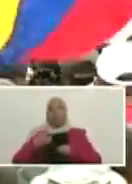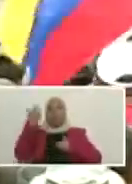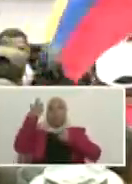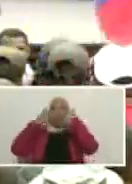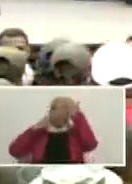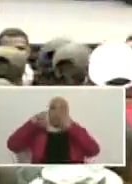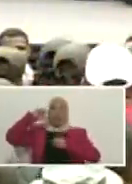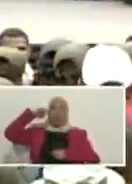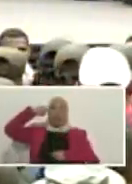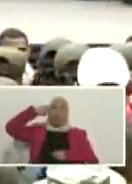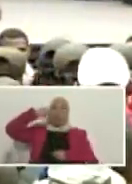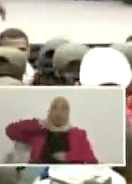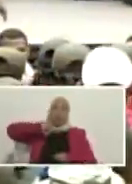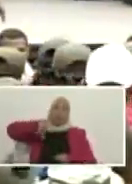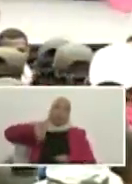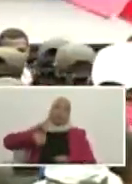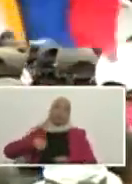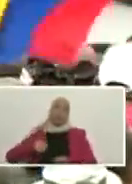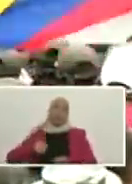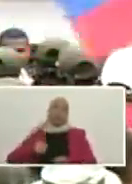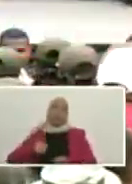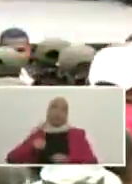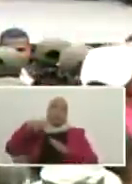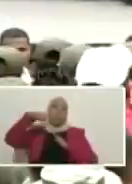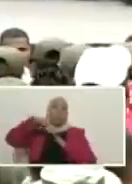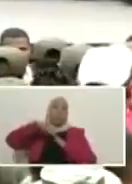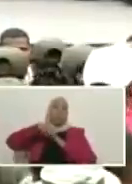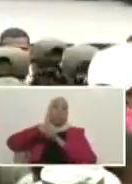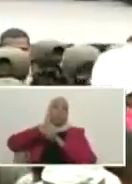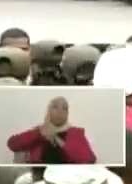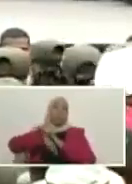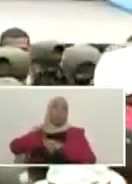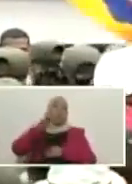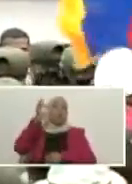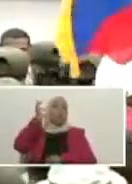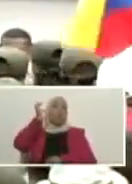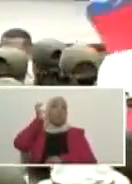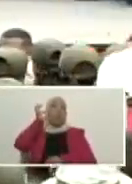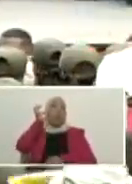en nosotros y en ustedes, mujeres.